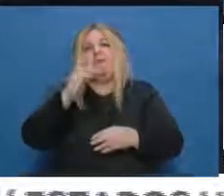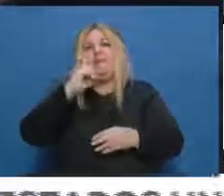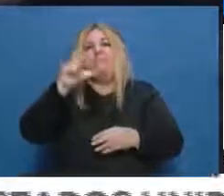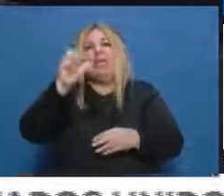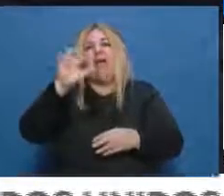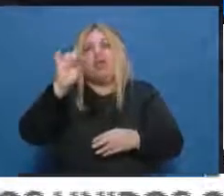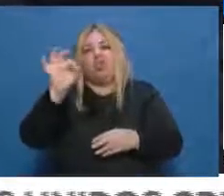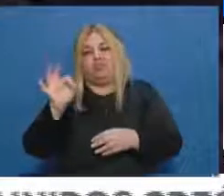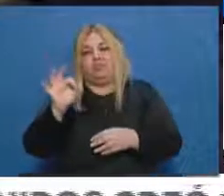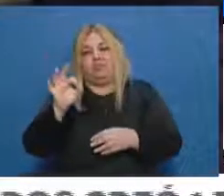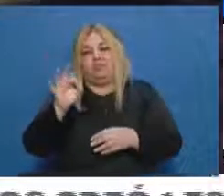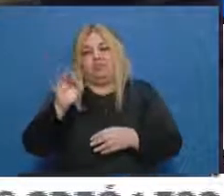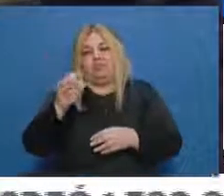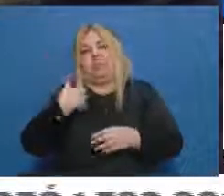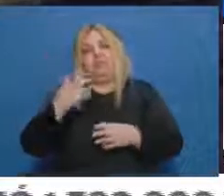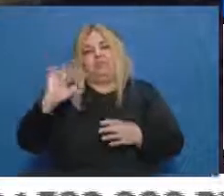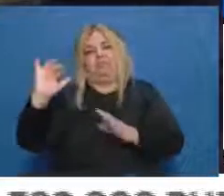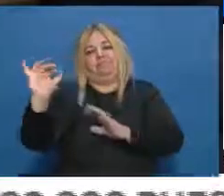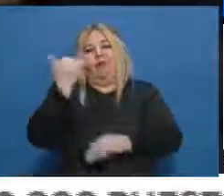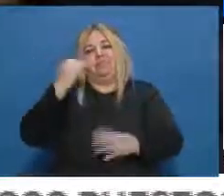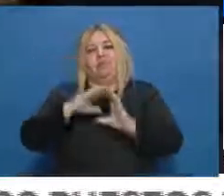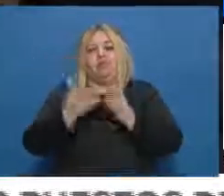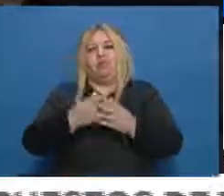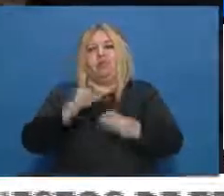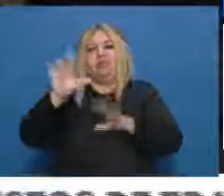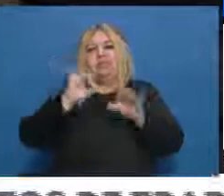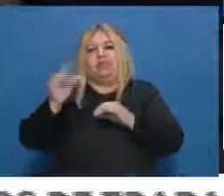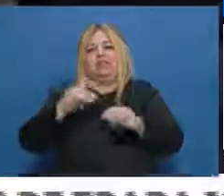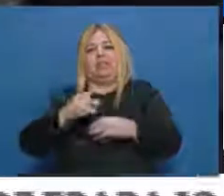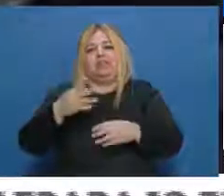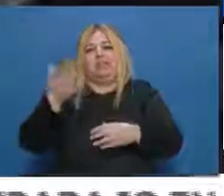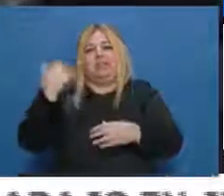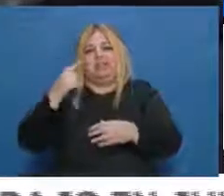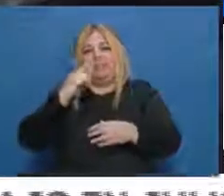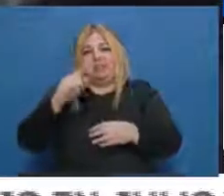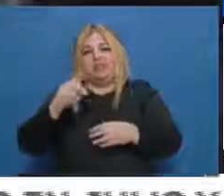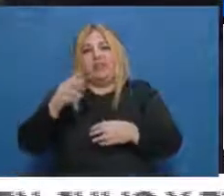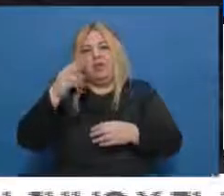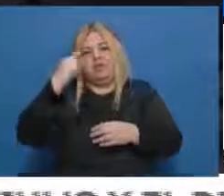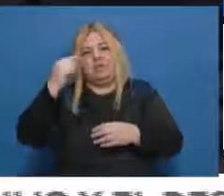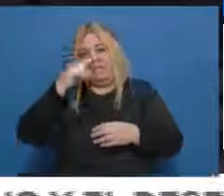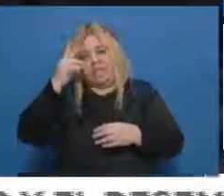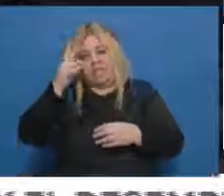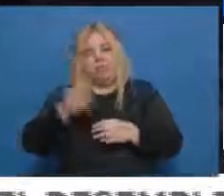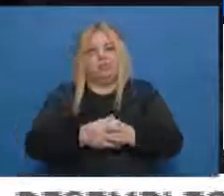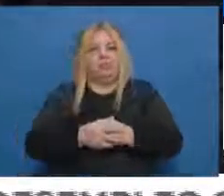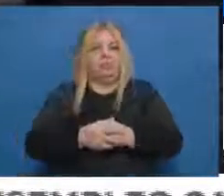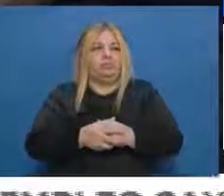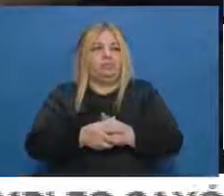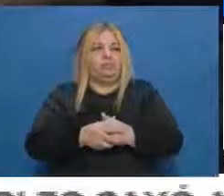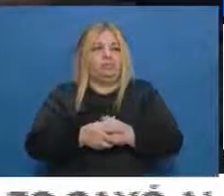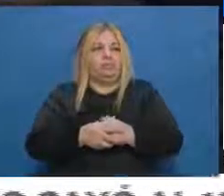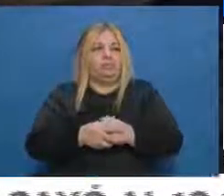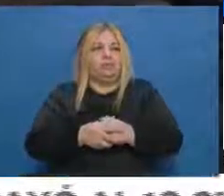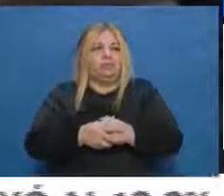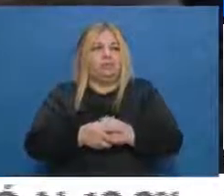Creo que, bueno, campeón del mundo, por supuesto. Y el tercero, Isabela. El subcampeón. Me gustan por lo que